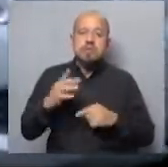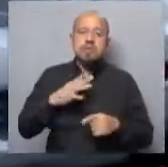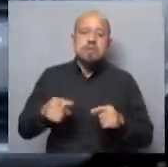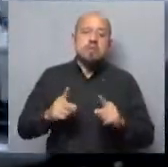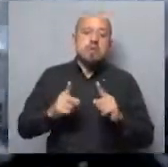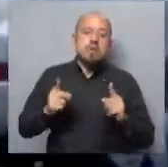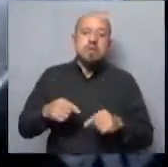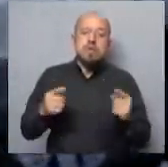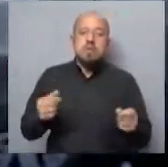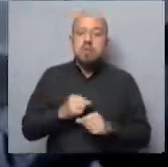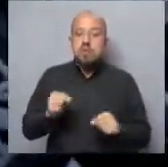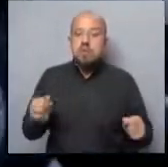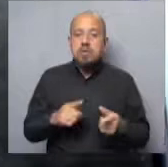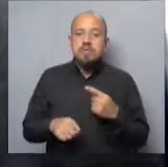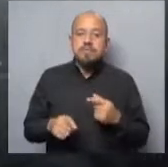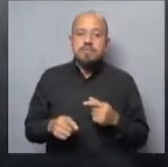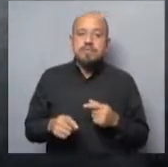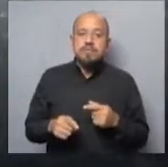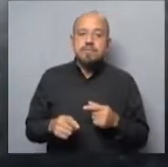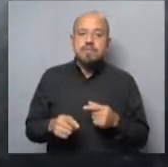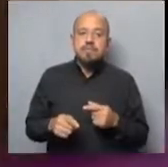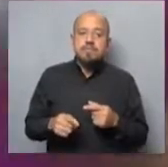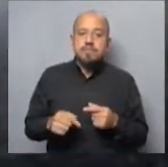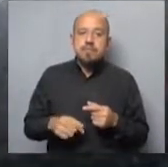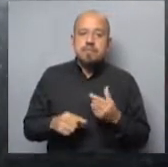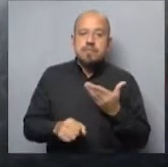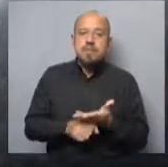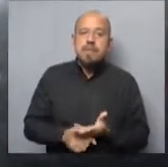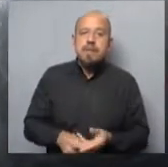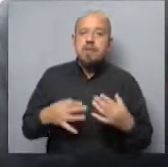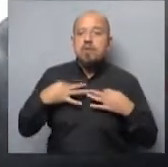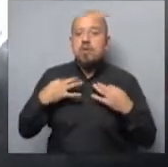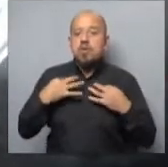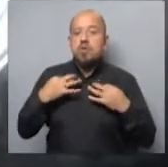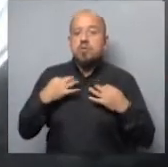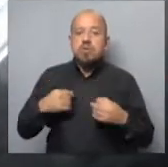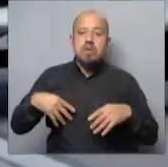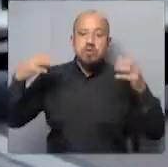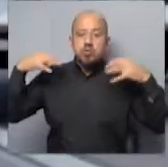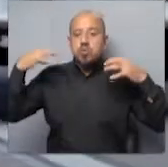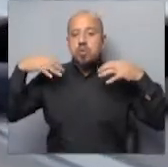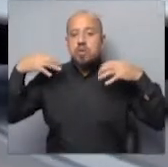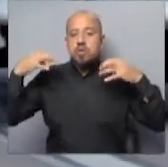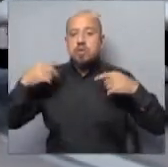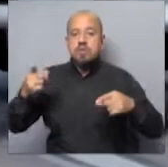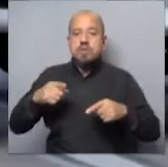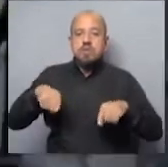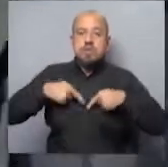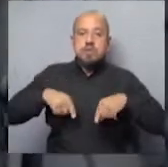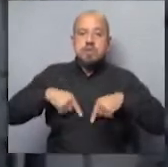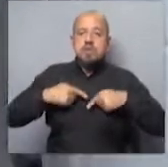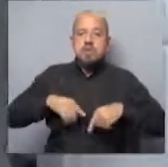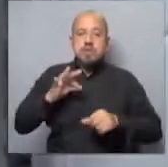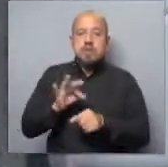para más o menos irla llevando. Pedimos ropa de lluvia, que gracias a Dios la intendenta